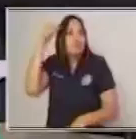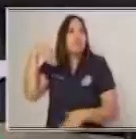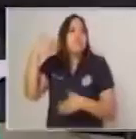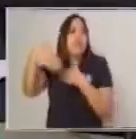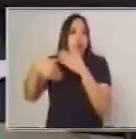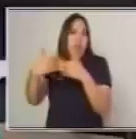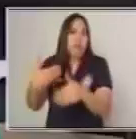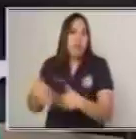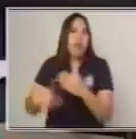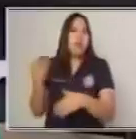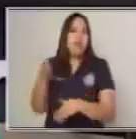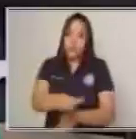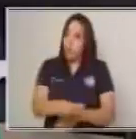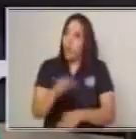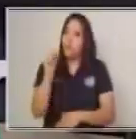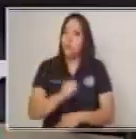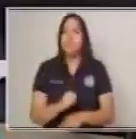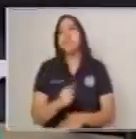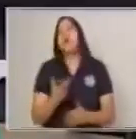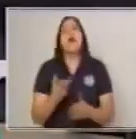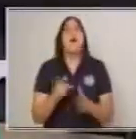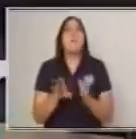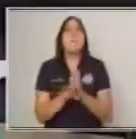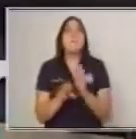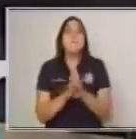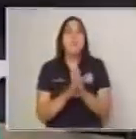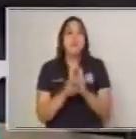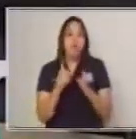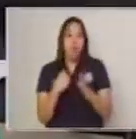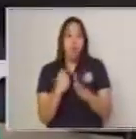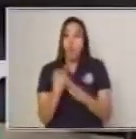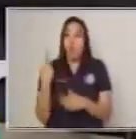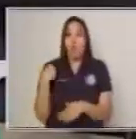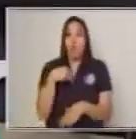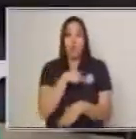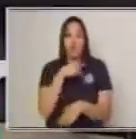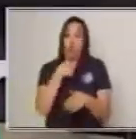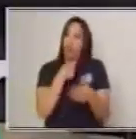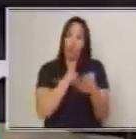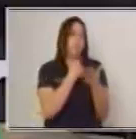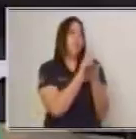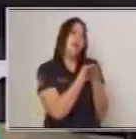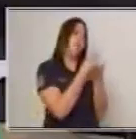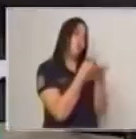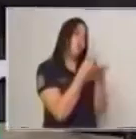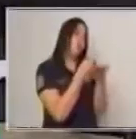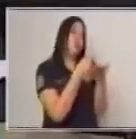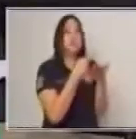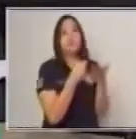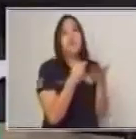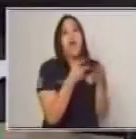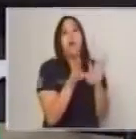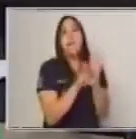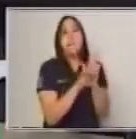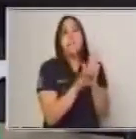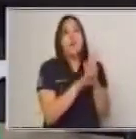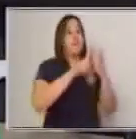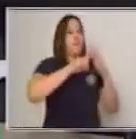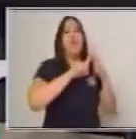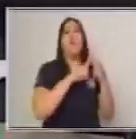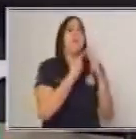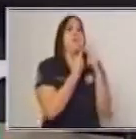información. Entonces, cuando nosotros tenemos un lugar donde anotar, no es necesario que al principio nos